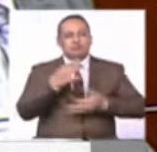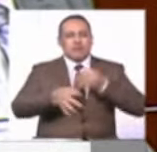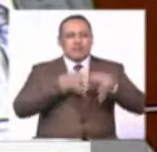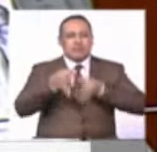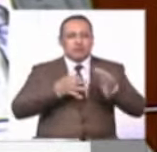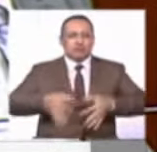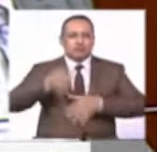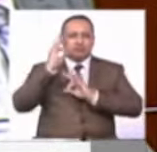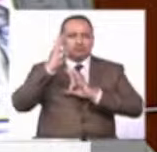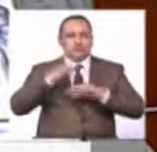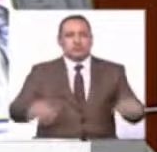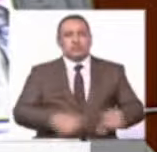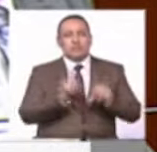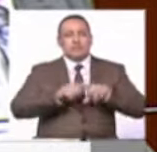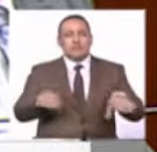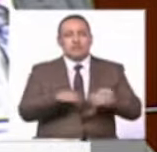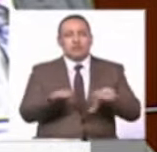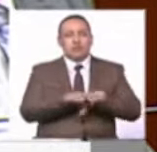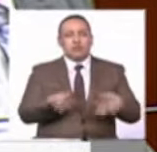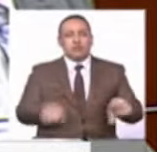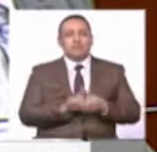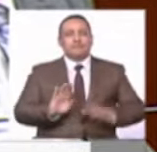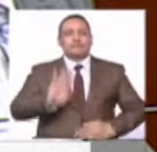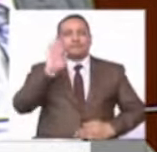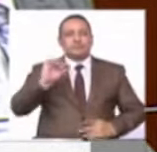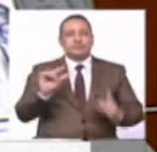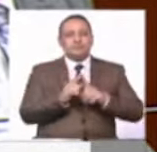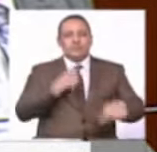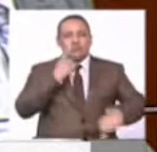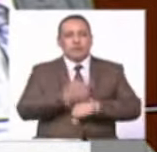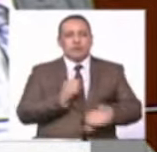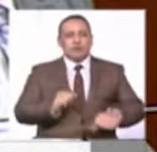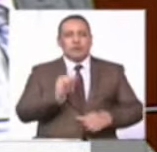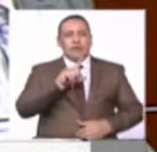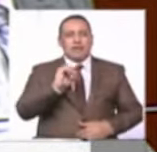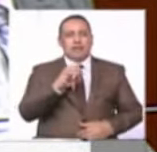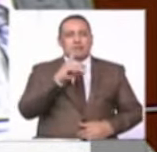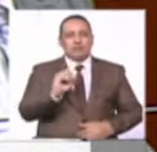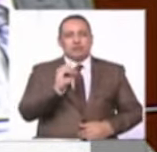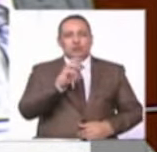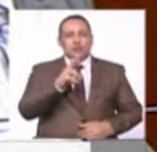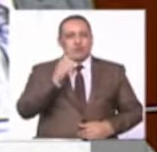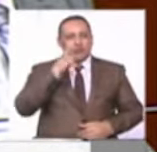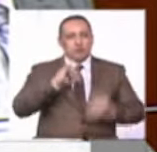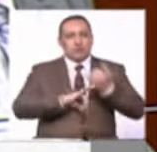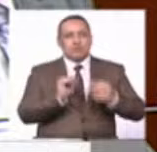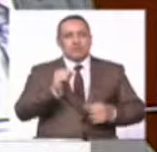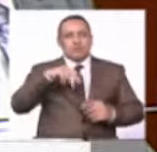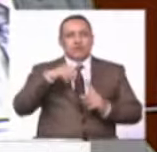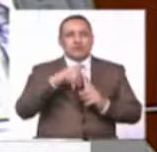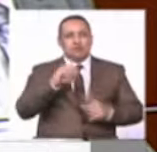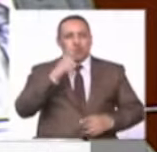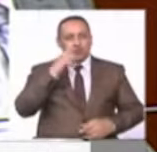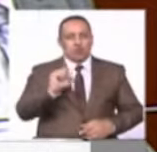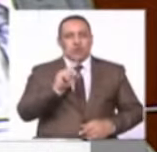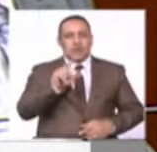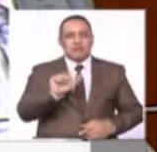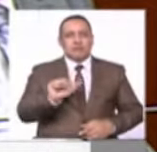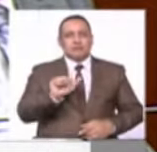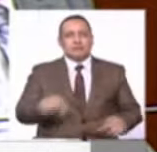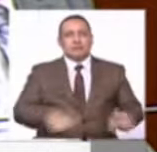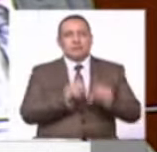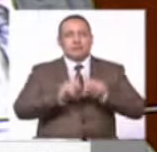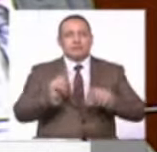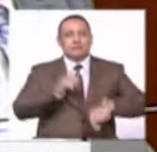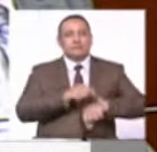hecho y de derecho De igual forma hicieron uso de la palabra los denunciados al Alejandro Vázquez ríos y Antonio Humberto de las abrantes en